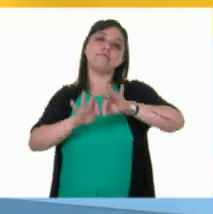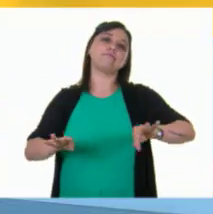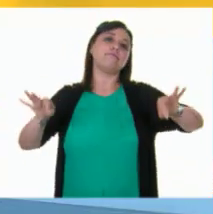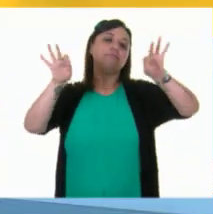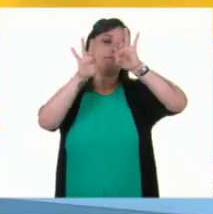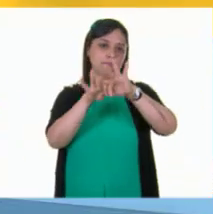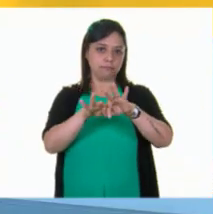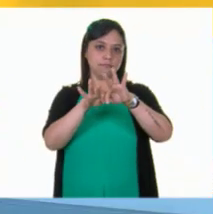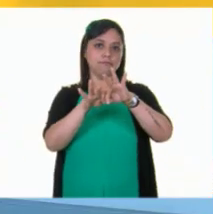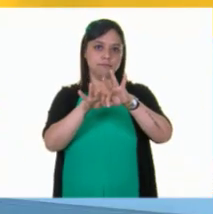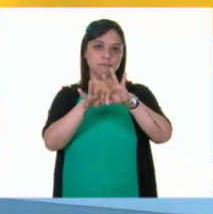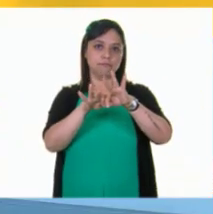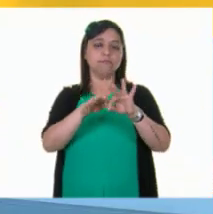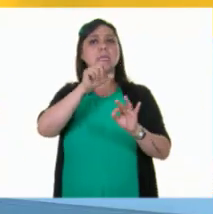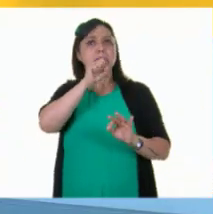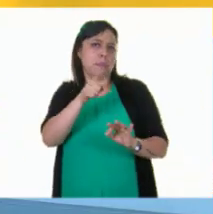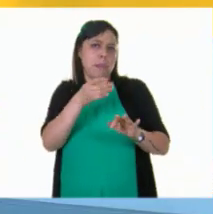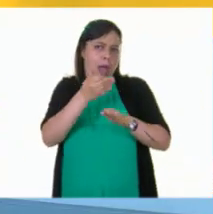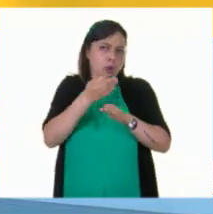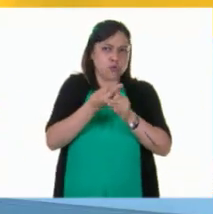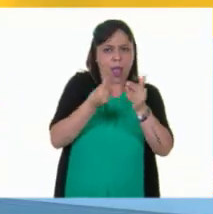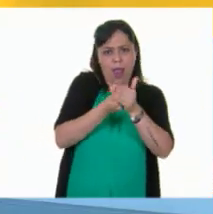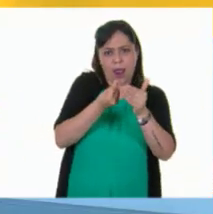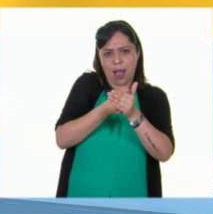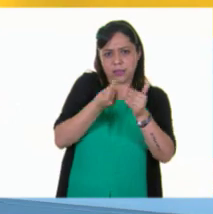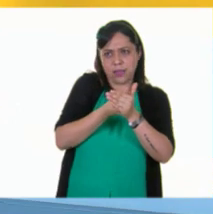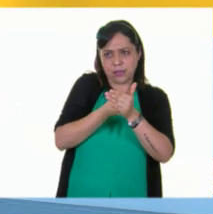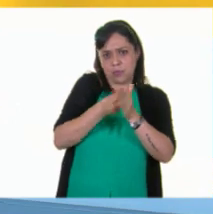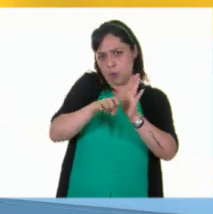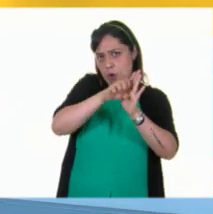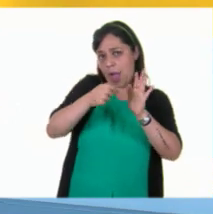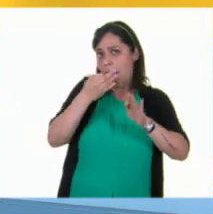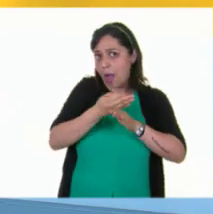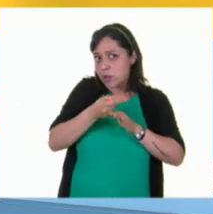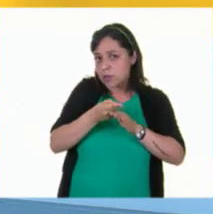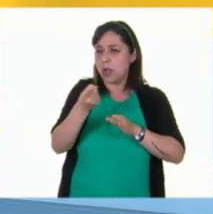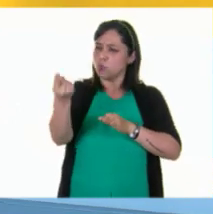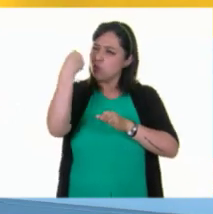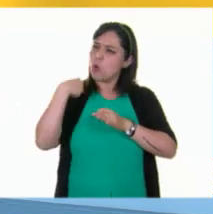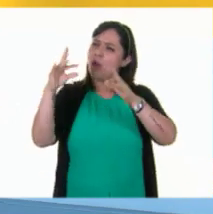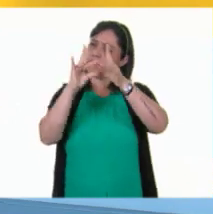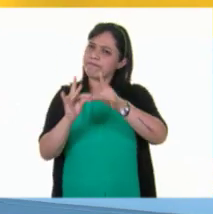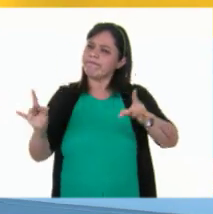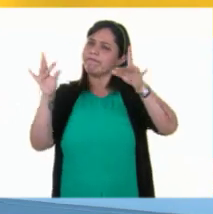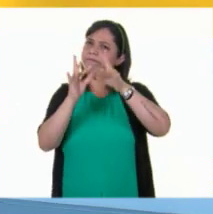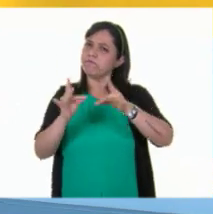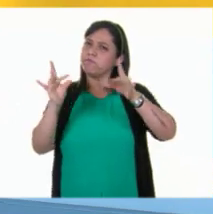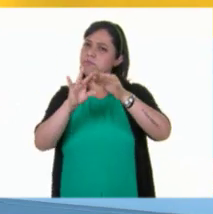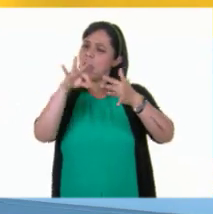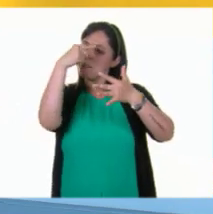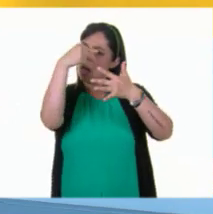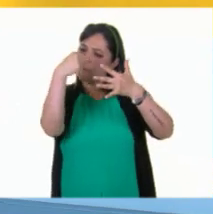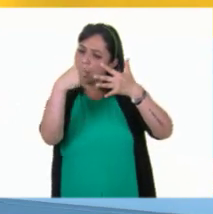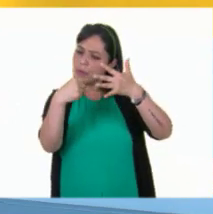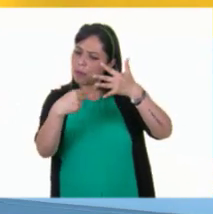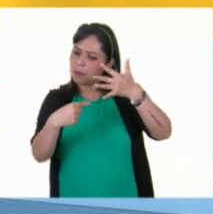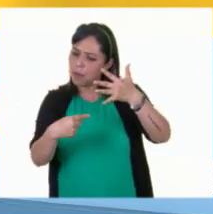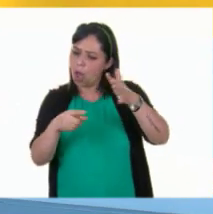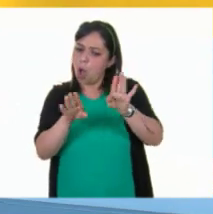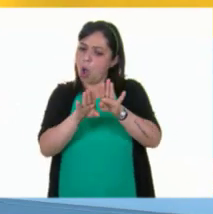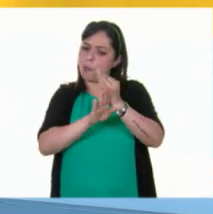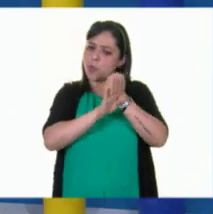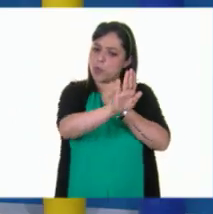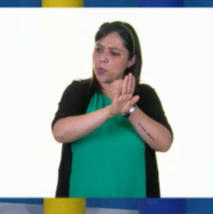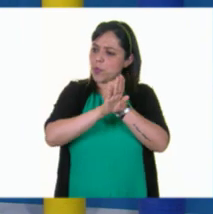es importante tomar clases como esta, en la que usted nos ha explicado de manera muy precisa lo que podemos hacer para evitar los